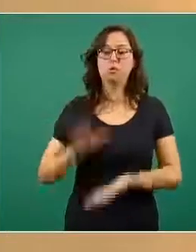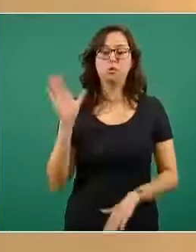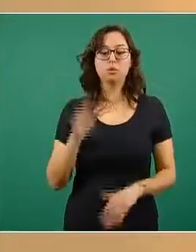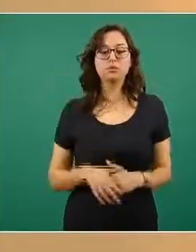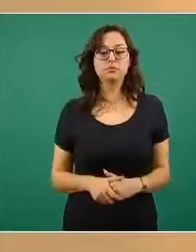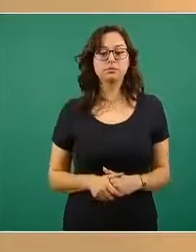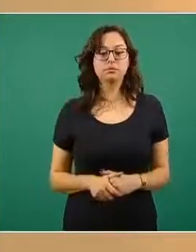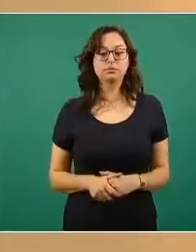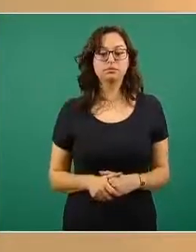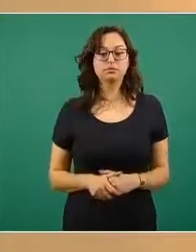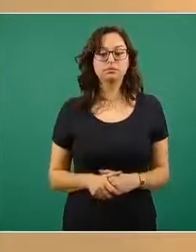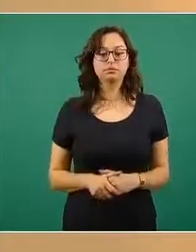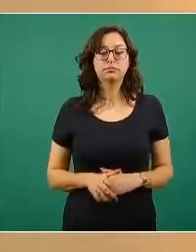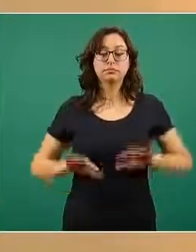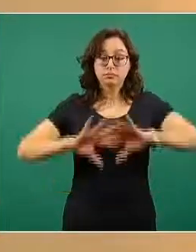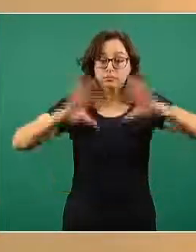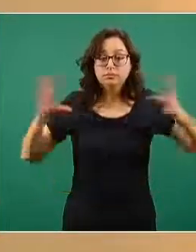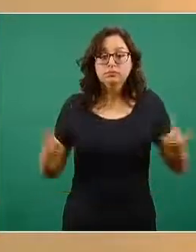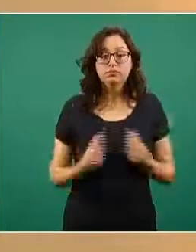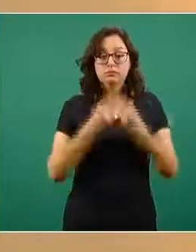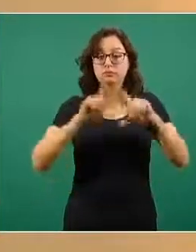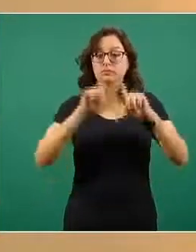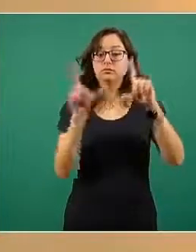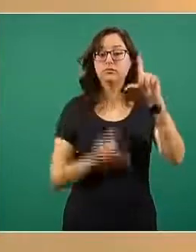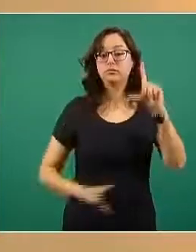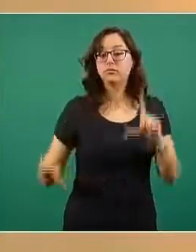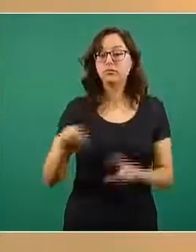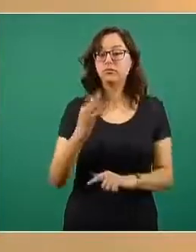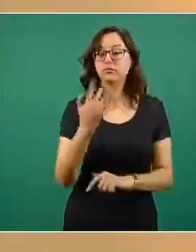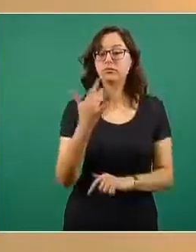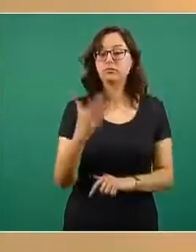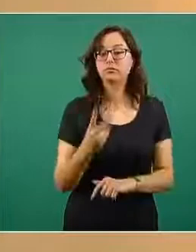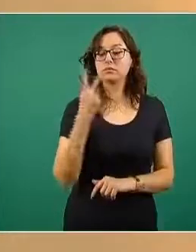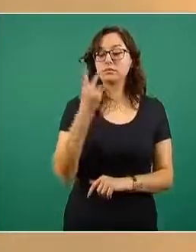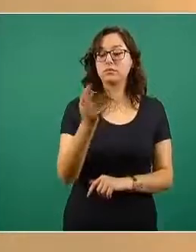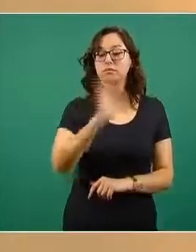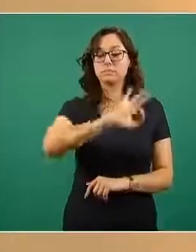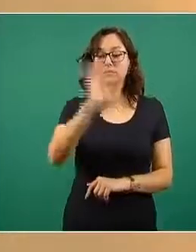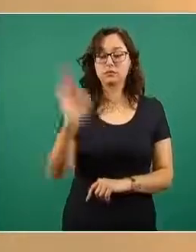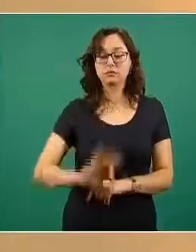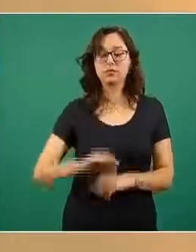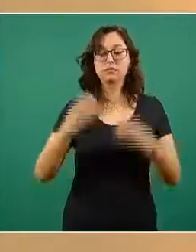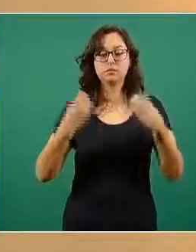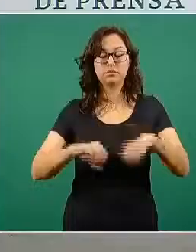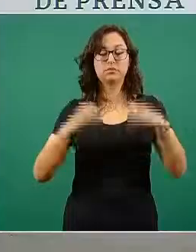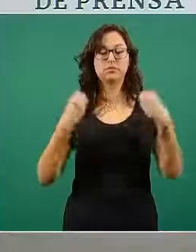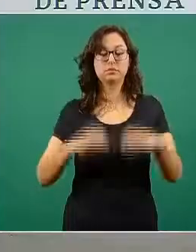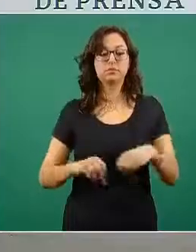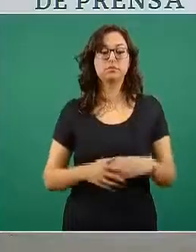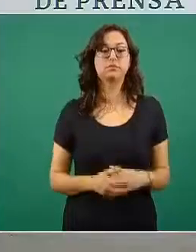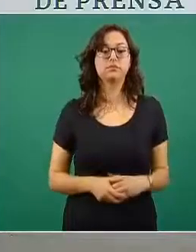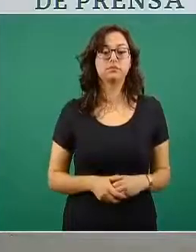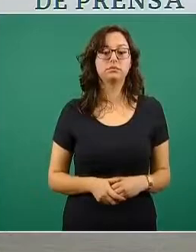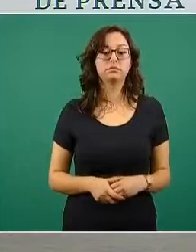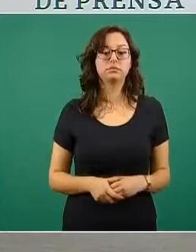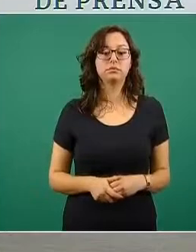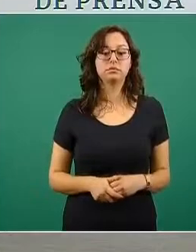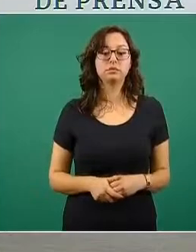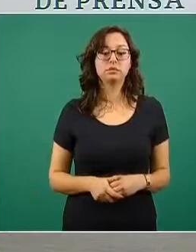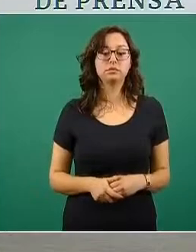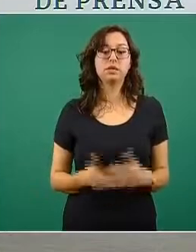requieran. 52% de ocupación de camas con respirador mecánico a nivel nacional, que representa una ocupación